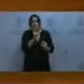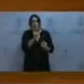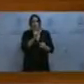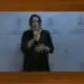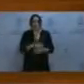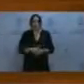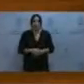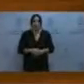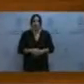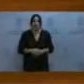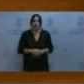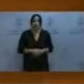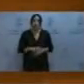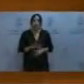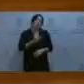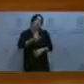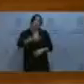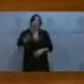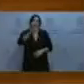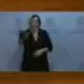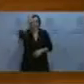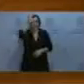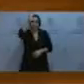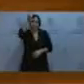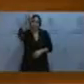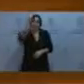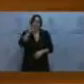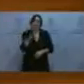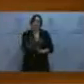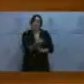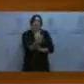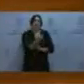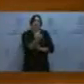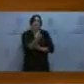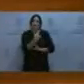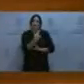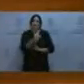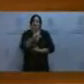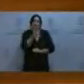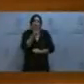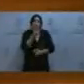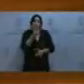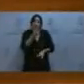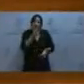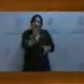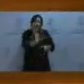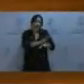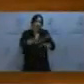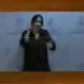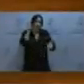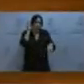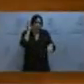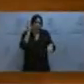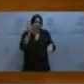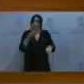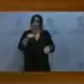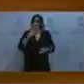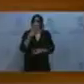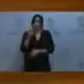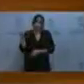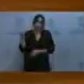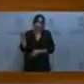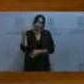ya que estamos hartos de mentiras socialistas, porque, consejera, detrás de lo aparente, también se lo hemos dicho más de una